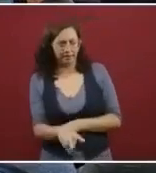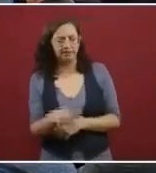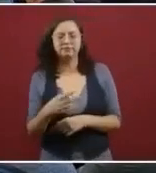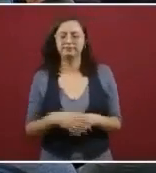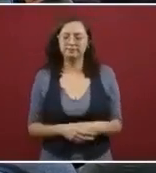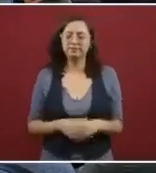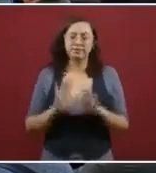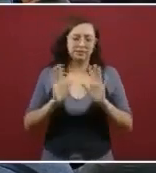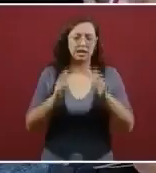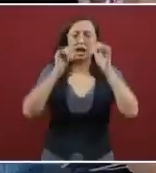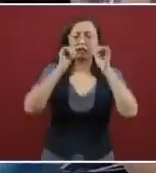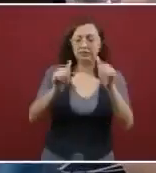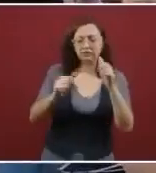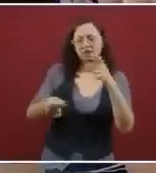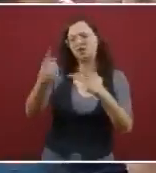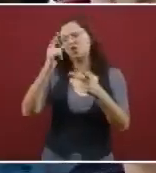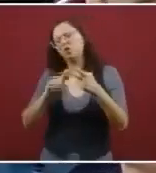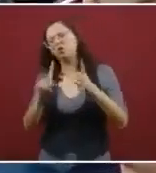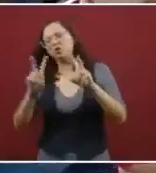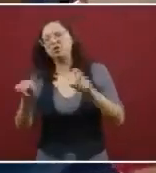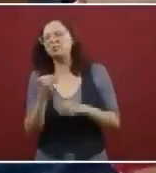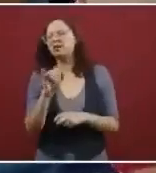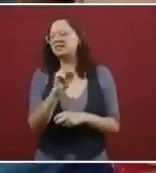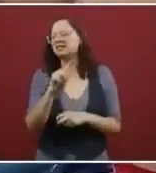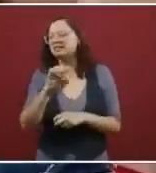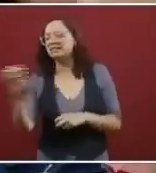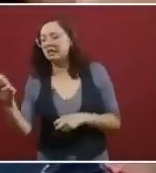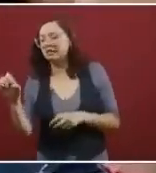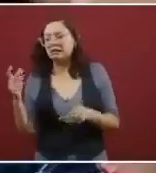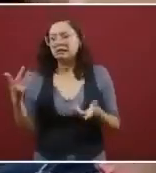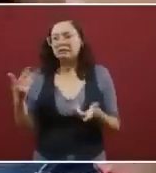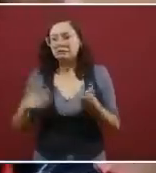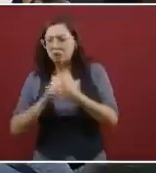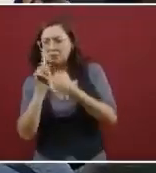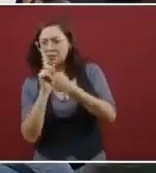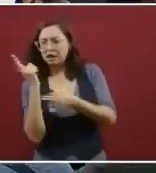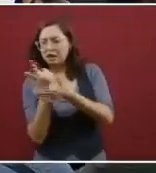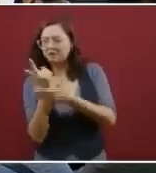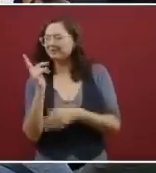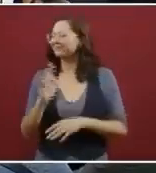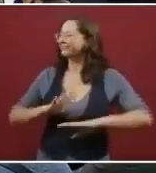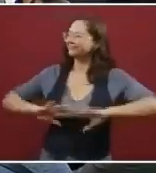crisis que se viene en caso de que… No hay crisis. O sea,